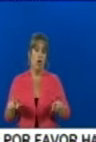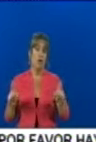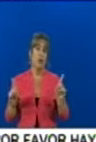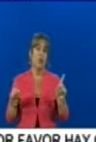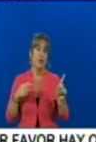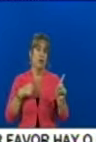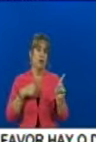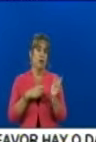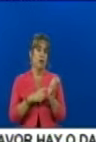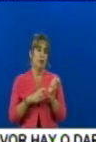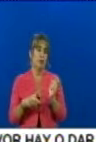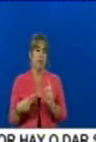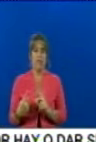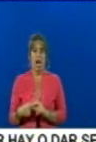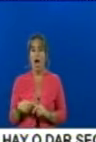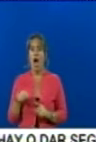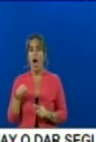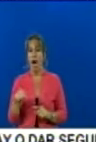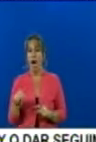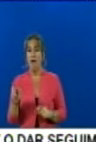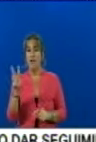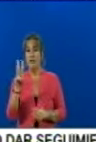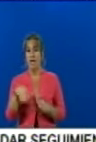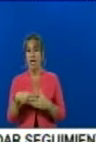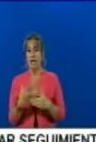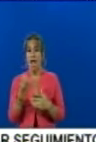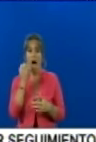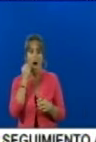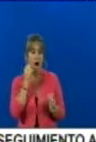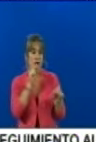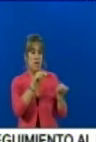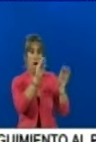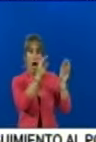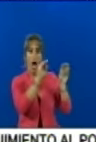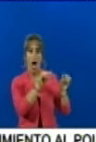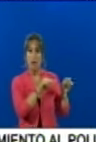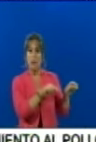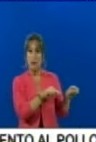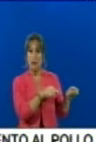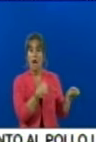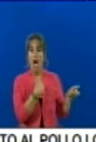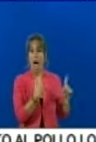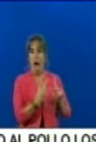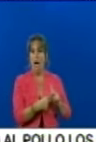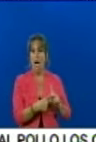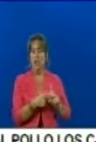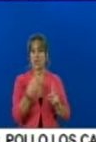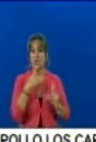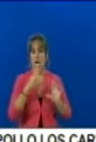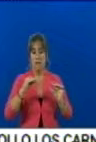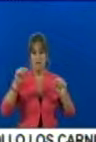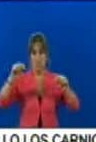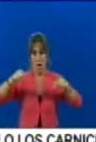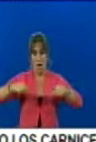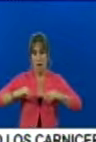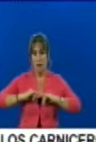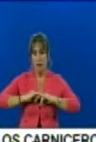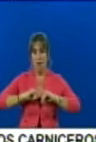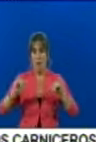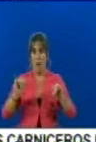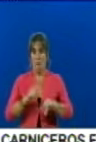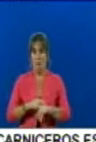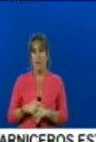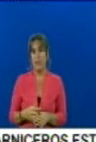nuestra provincia tiene cobertura de 3 días de harina. Hemos tenido afectaciones, se ha dicho en este programa, ha habido